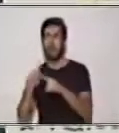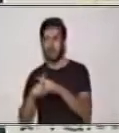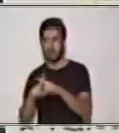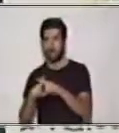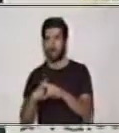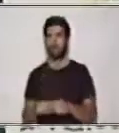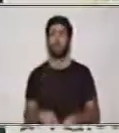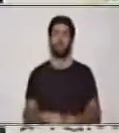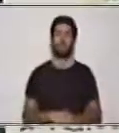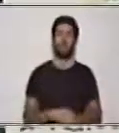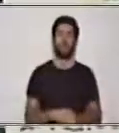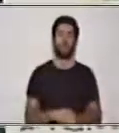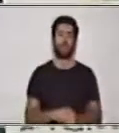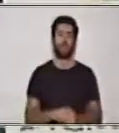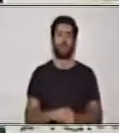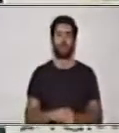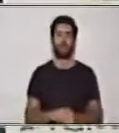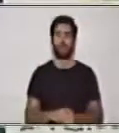por X.